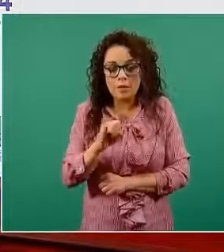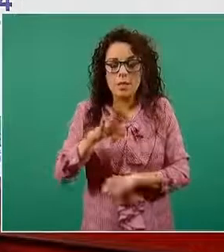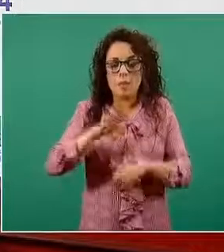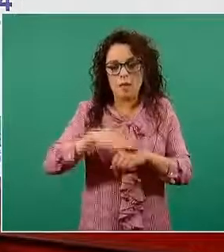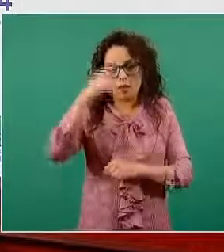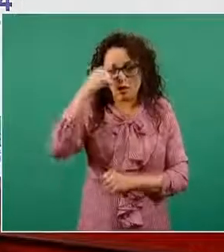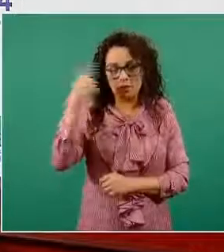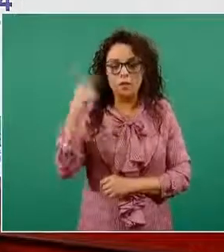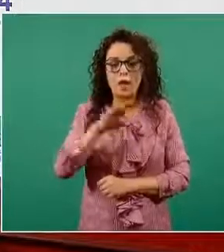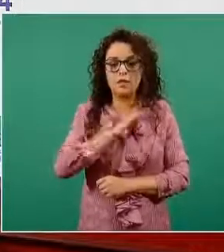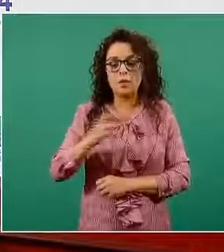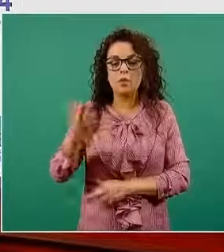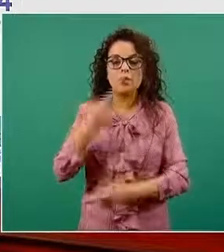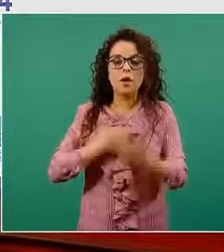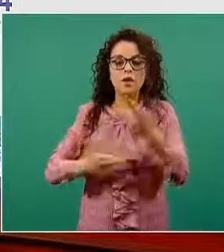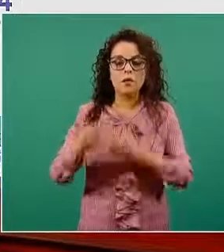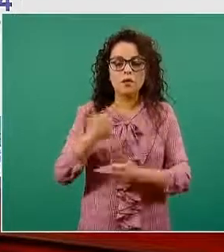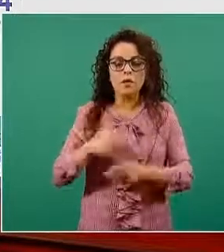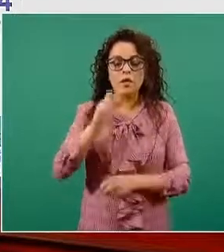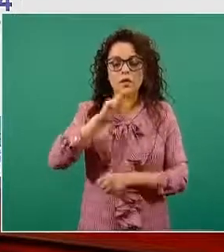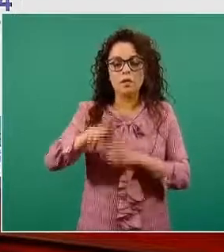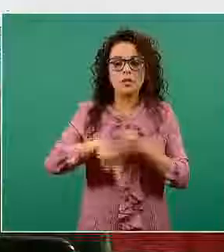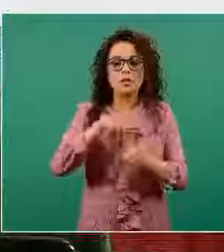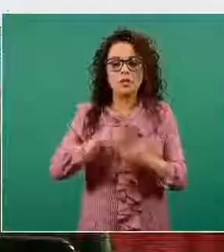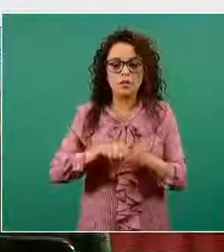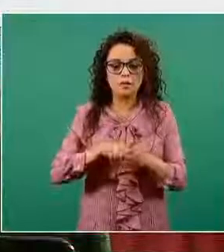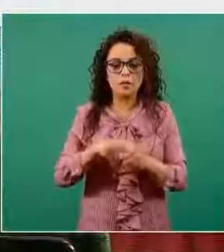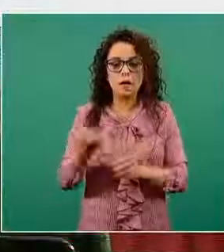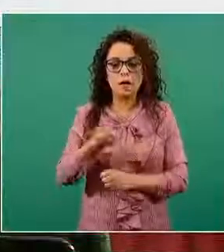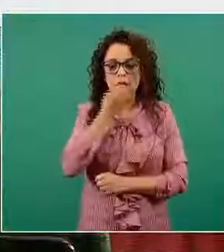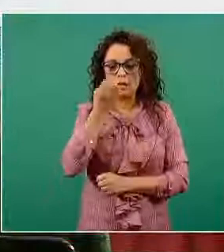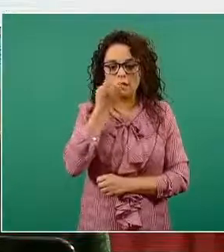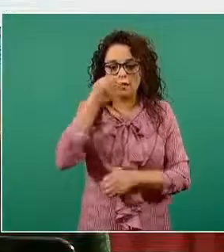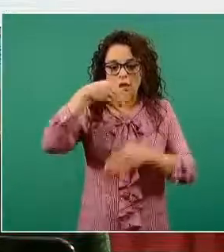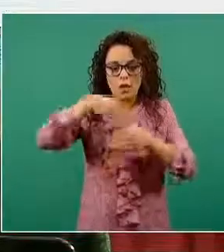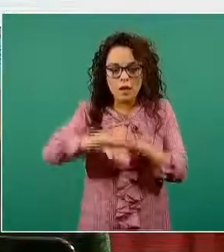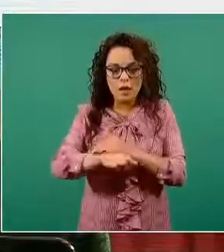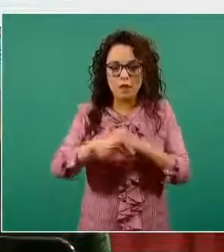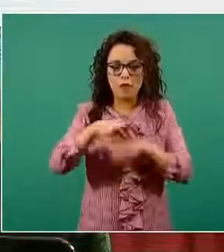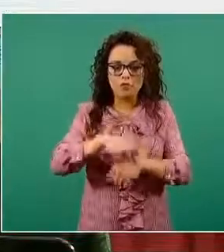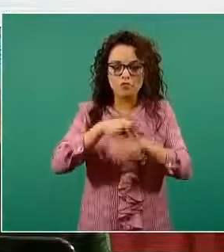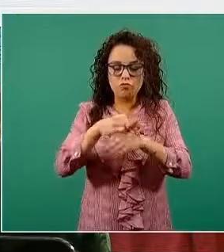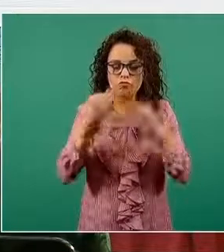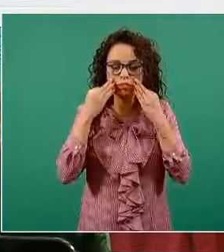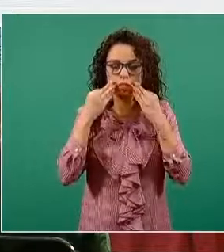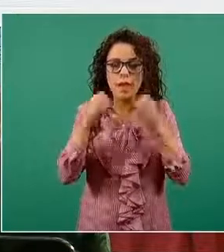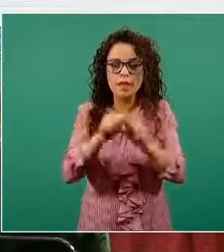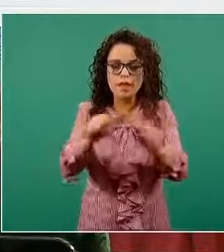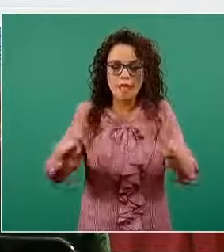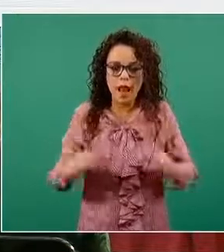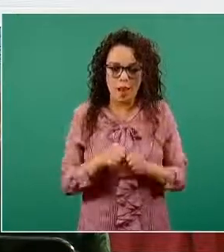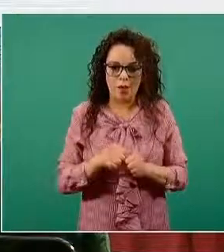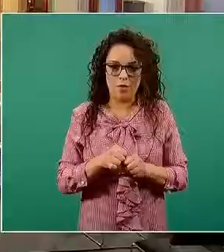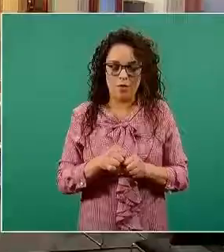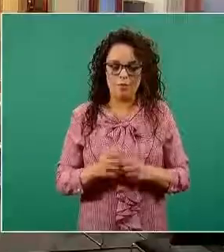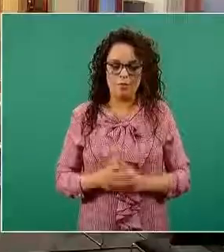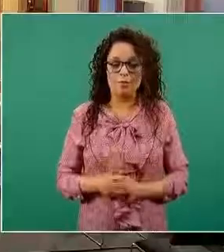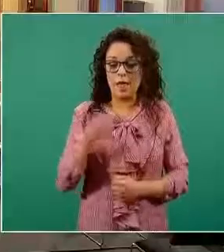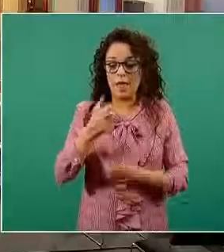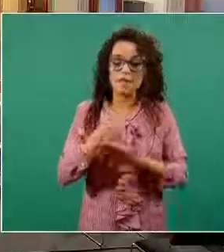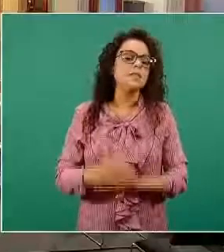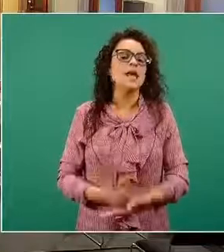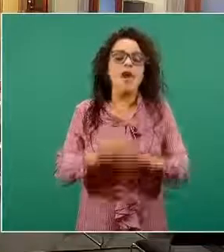normalidad en el segmento educativo, es decir, el regreso a las aulas, el regreso a las escuelas, lo que ayuda